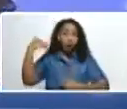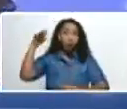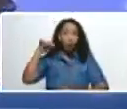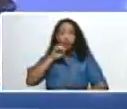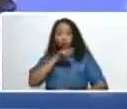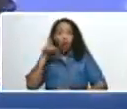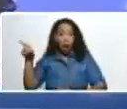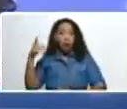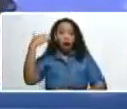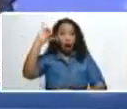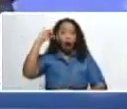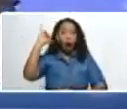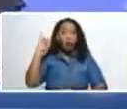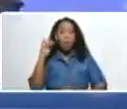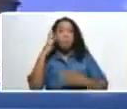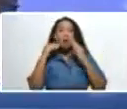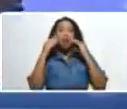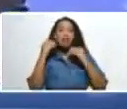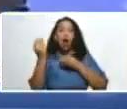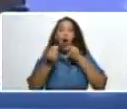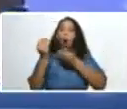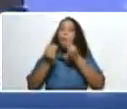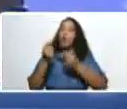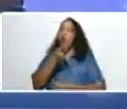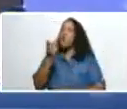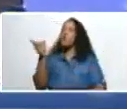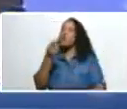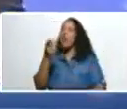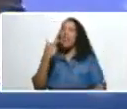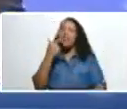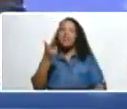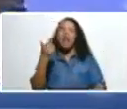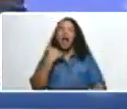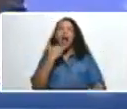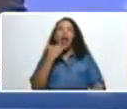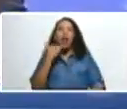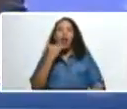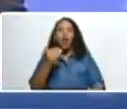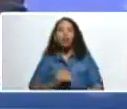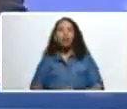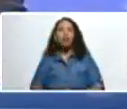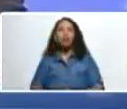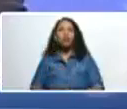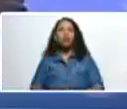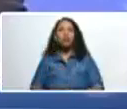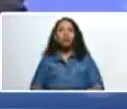Silita tiene, ¿cómo se dice usted de los militares? Cuando alguien tiene,